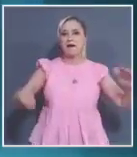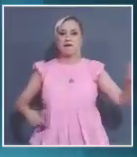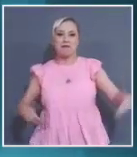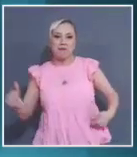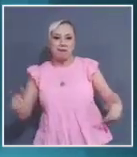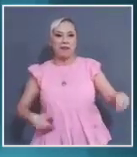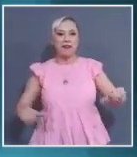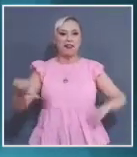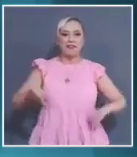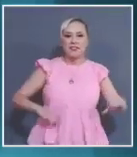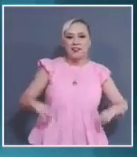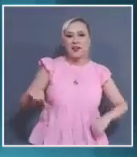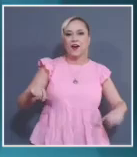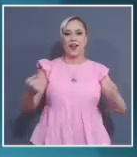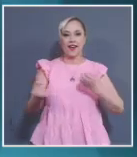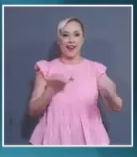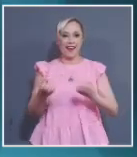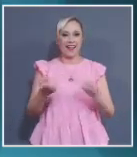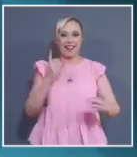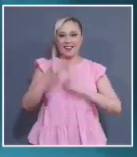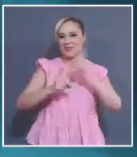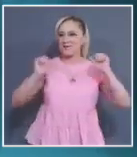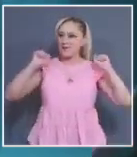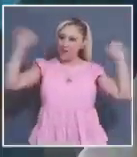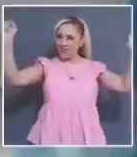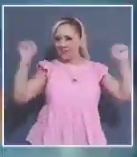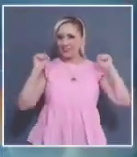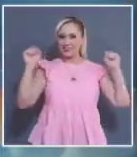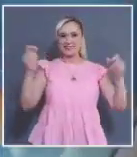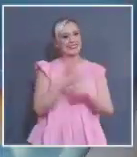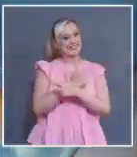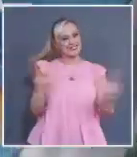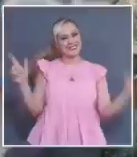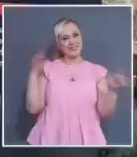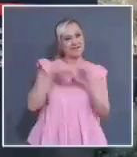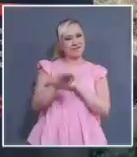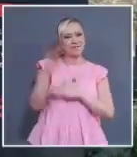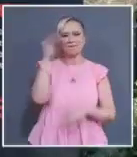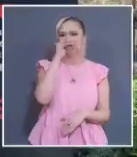activación física para toda la familia. Entrada libre.